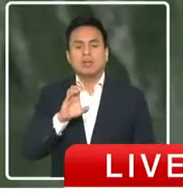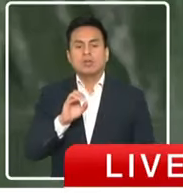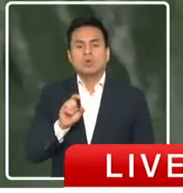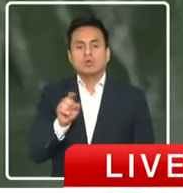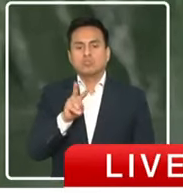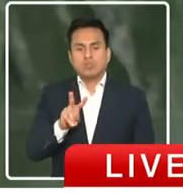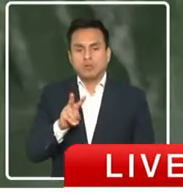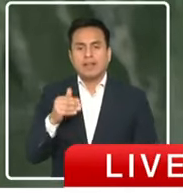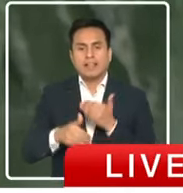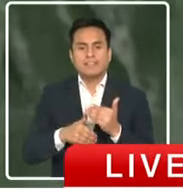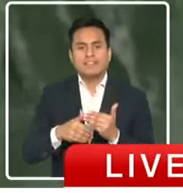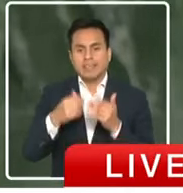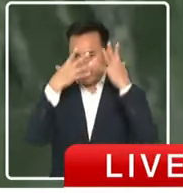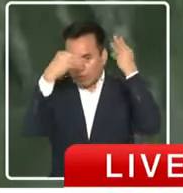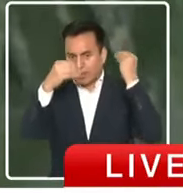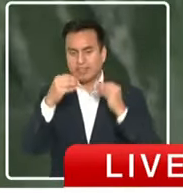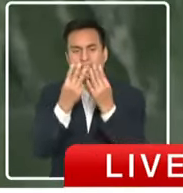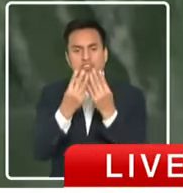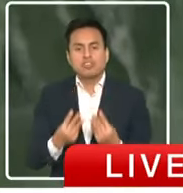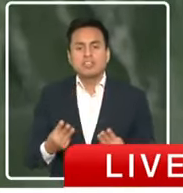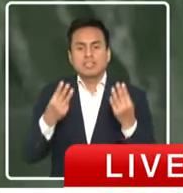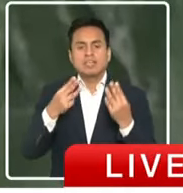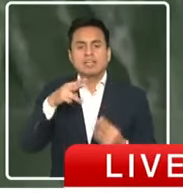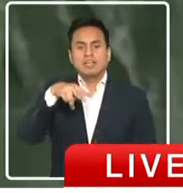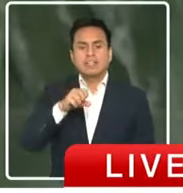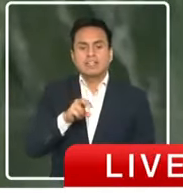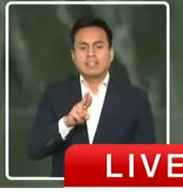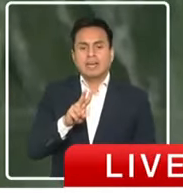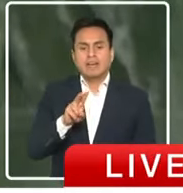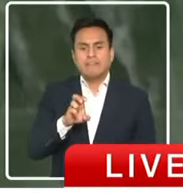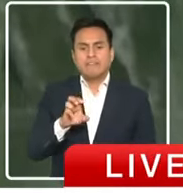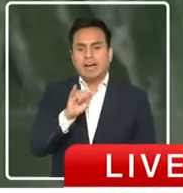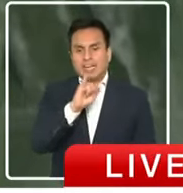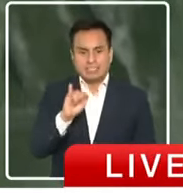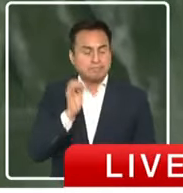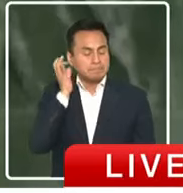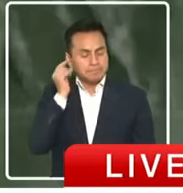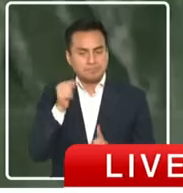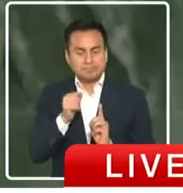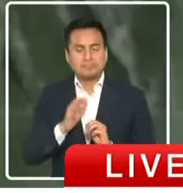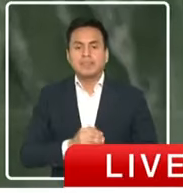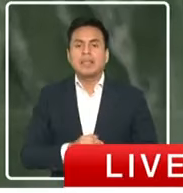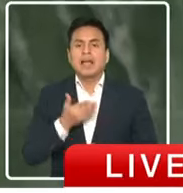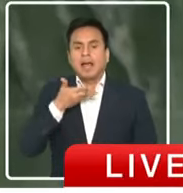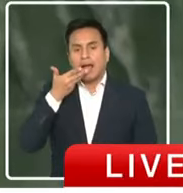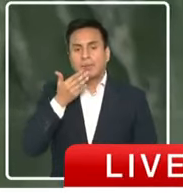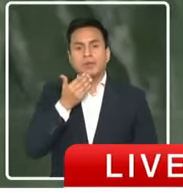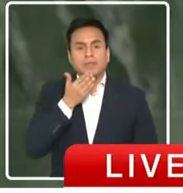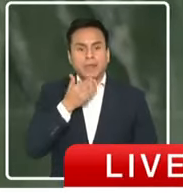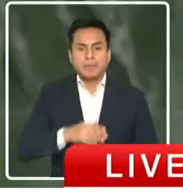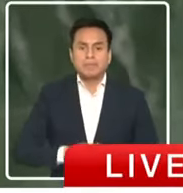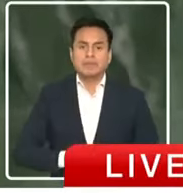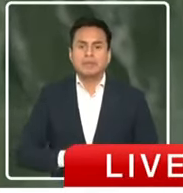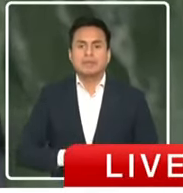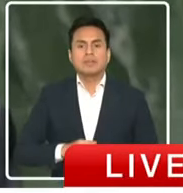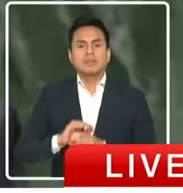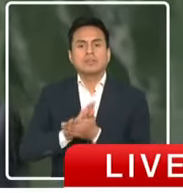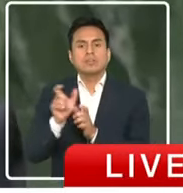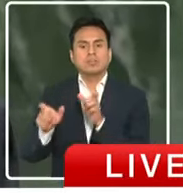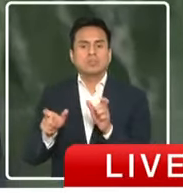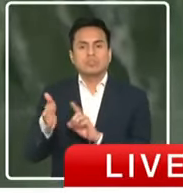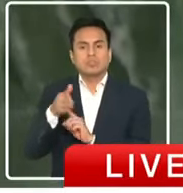llevada adelante por nuestra embajadora en Naciones Unidas, Paula Narváez. Hablo también por todos y todas